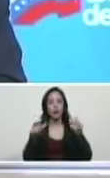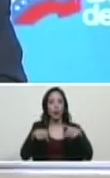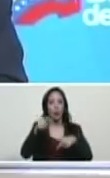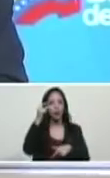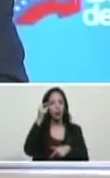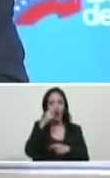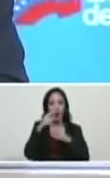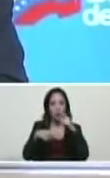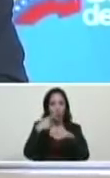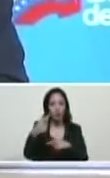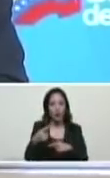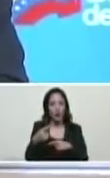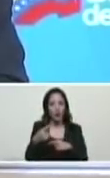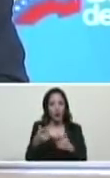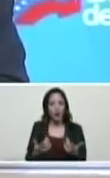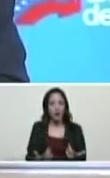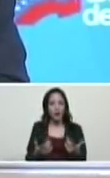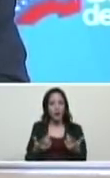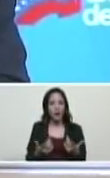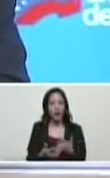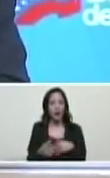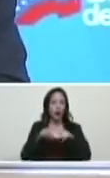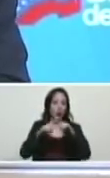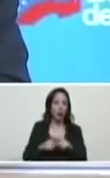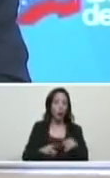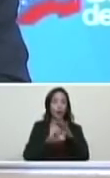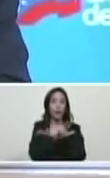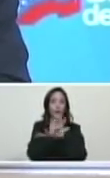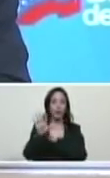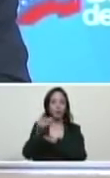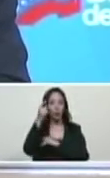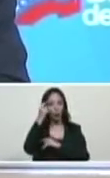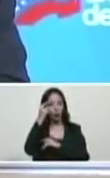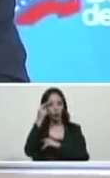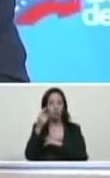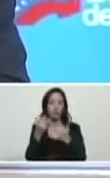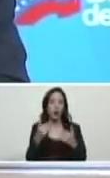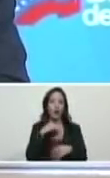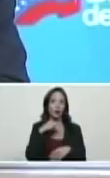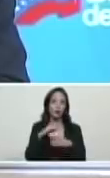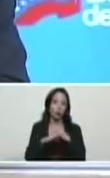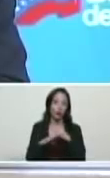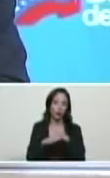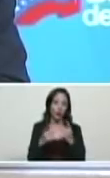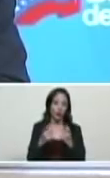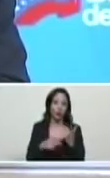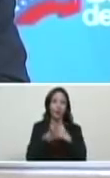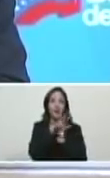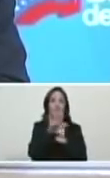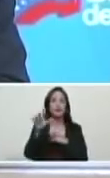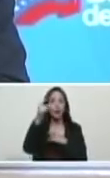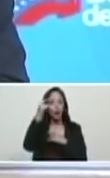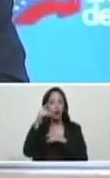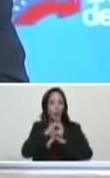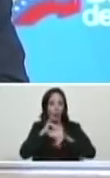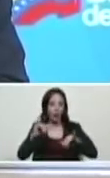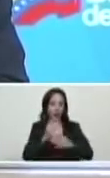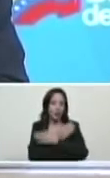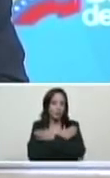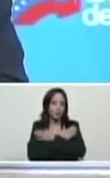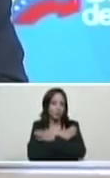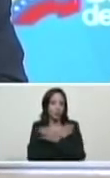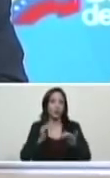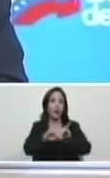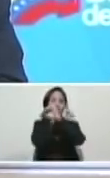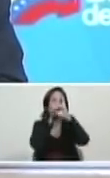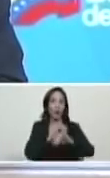año 2018 le restan 35 días. Dentro de 35 días vamos a estar dándonos el abrazo.